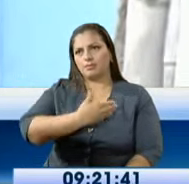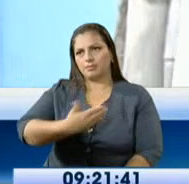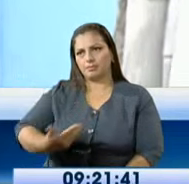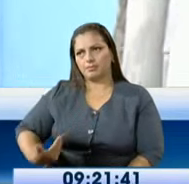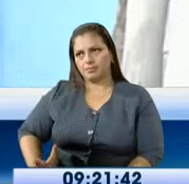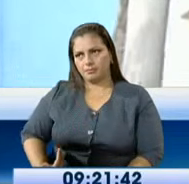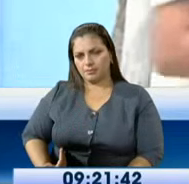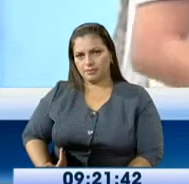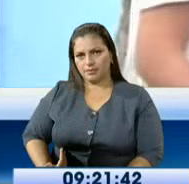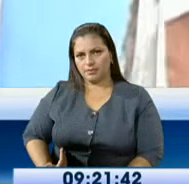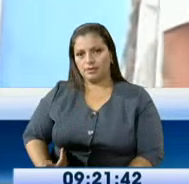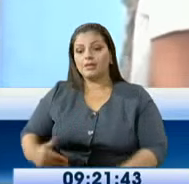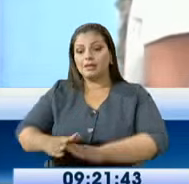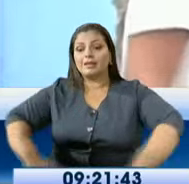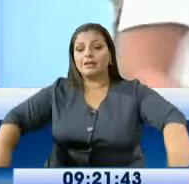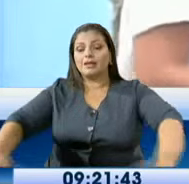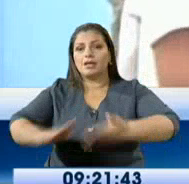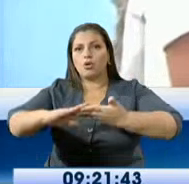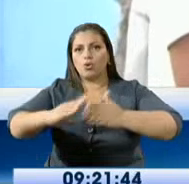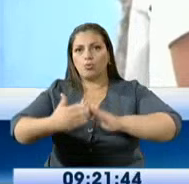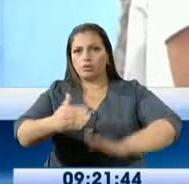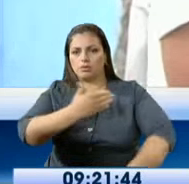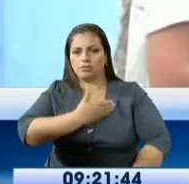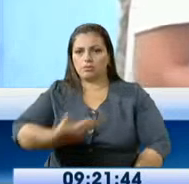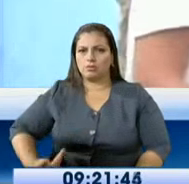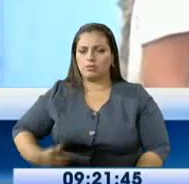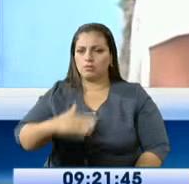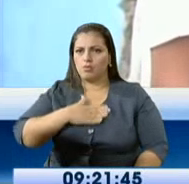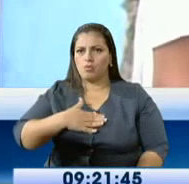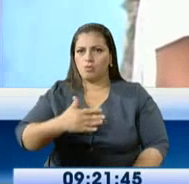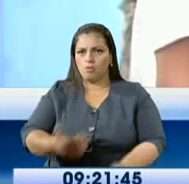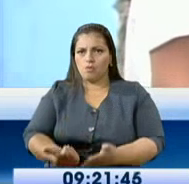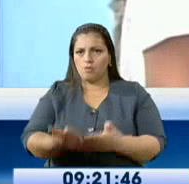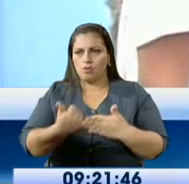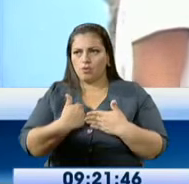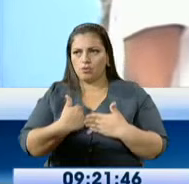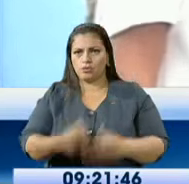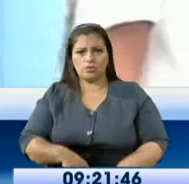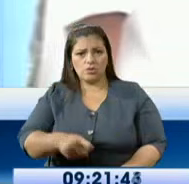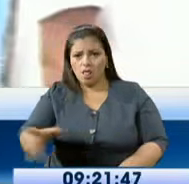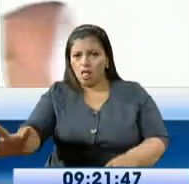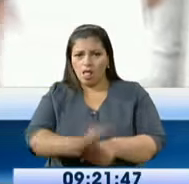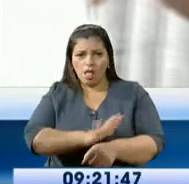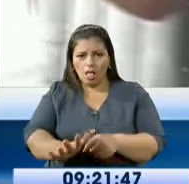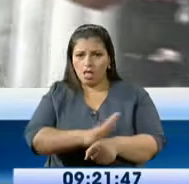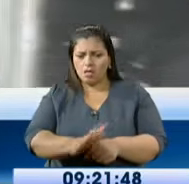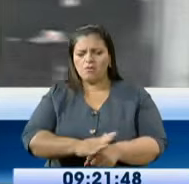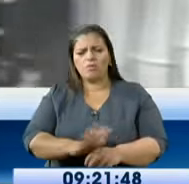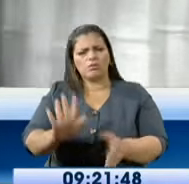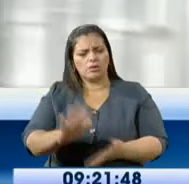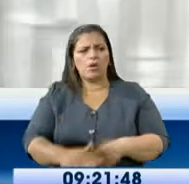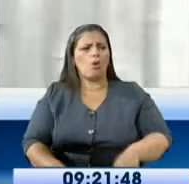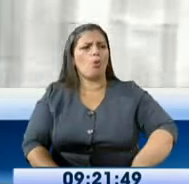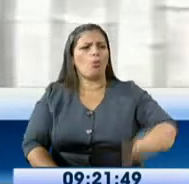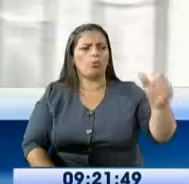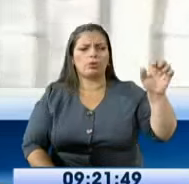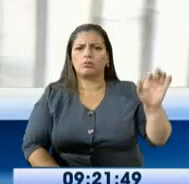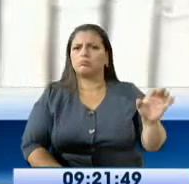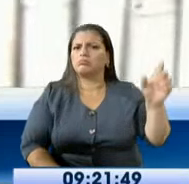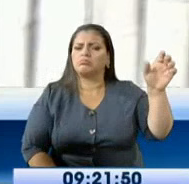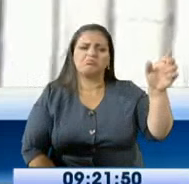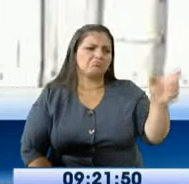comunidad, se refiere. Sí, al presidente de la comunidad que nos ayude, que de ley una persona encargada, si no tiene tiempo, que de ley una persona para que nos pueda ayudar